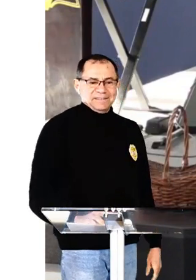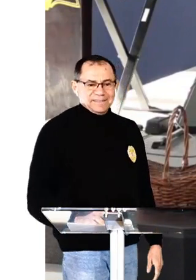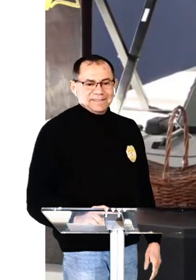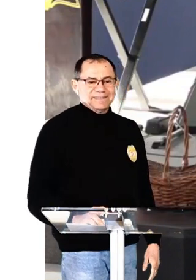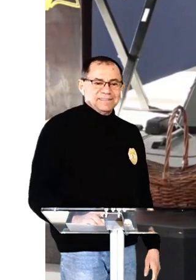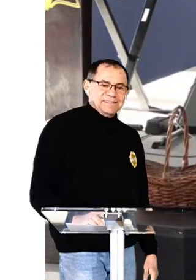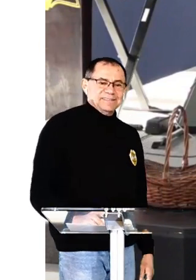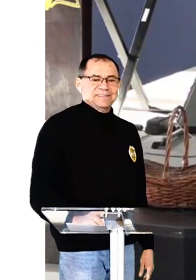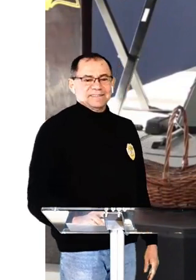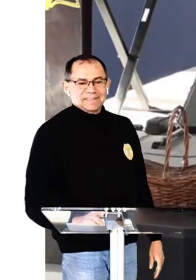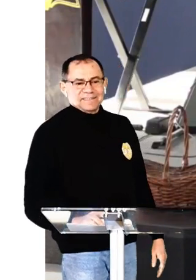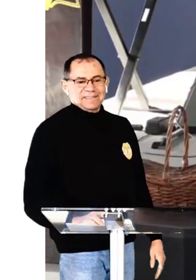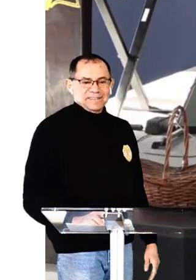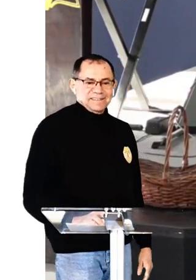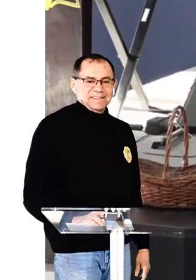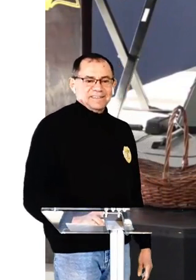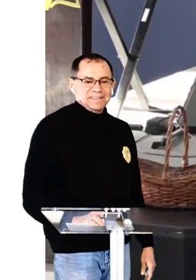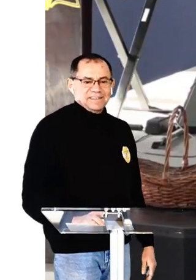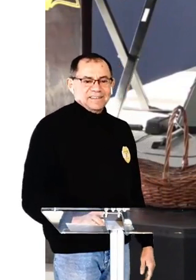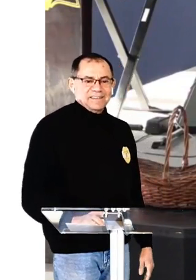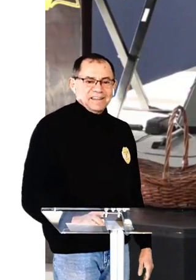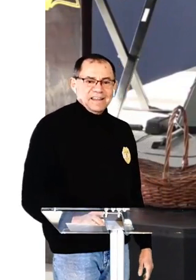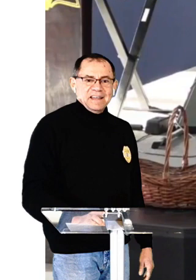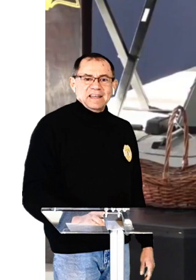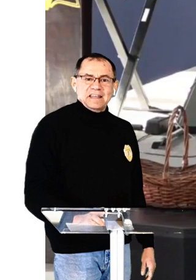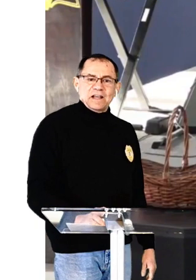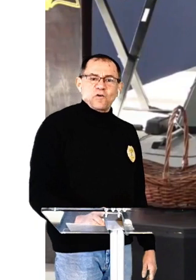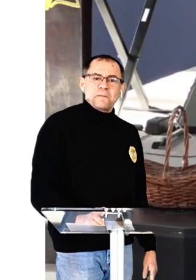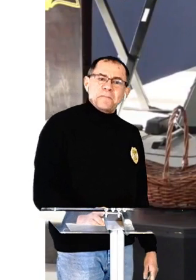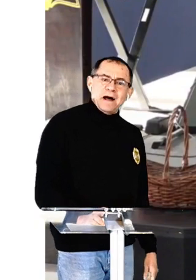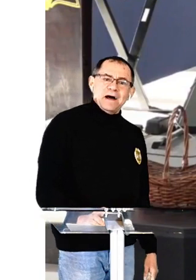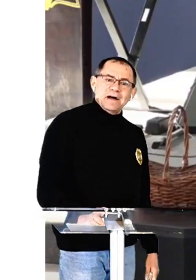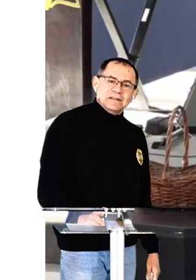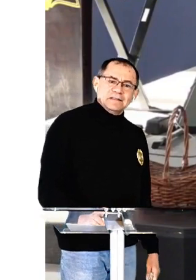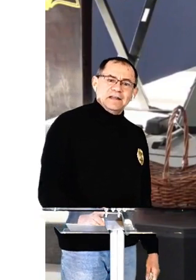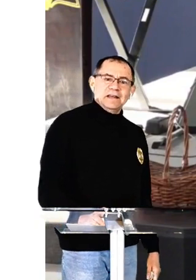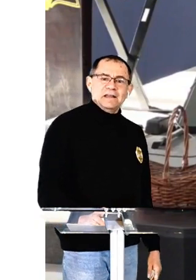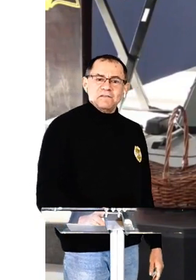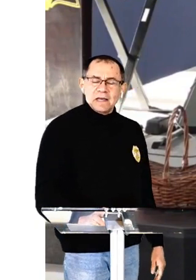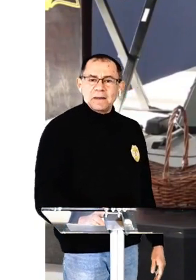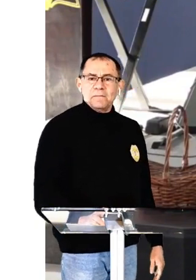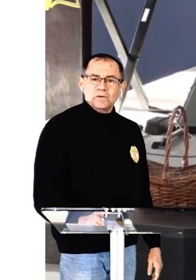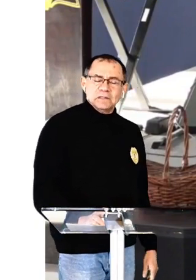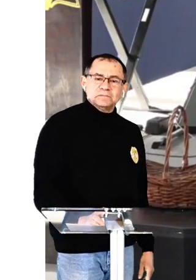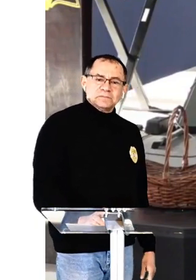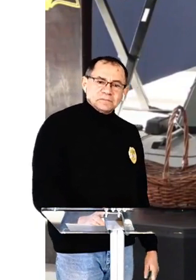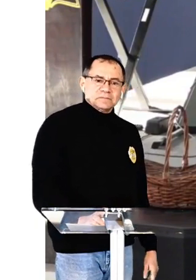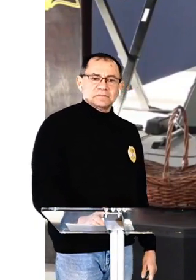Bendiciones. Y en compartir.